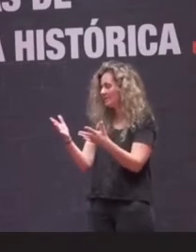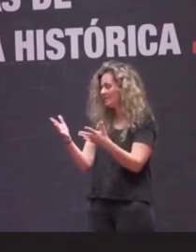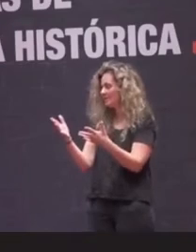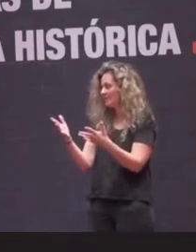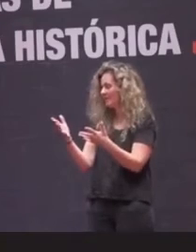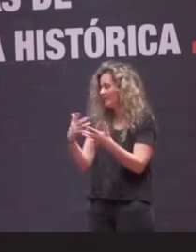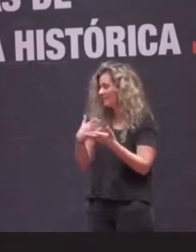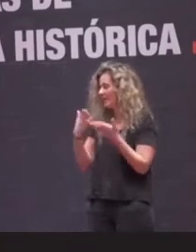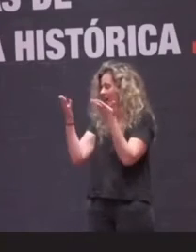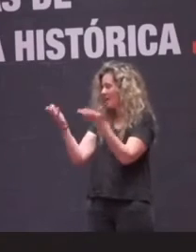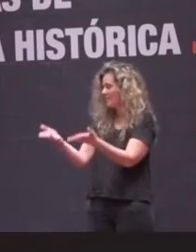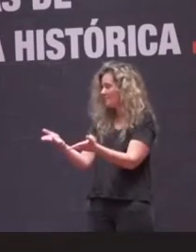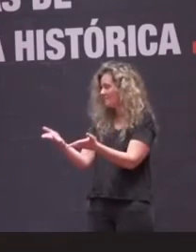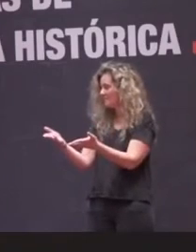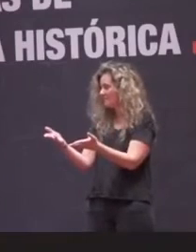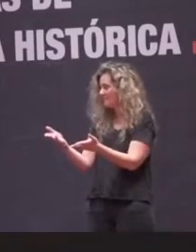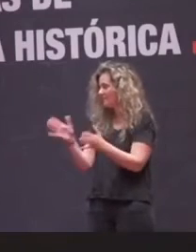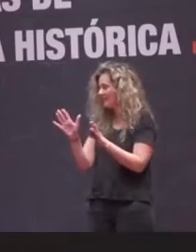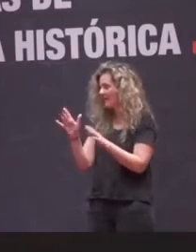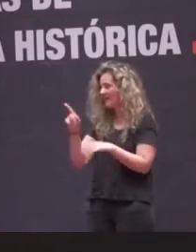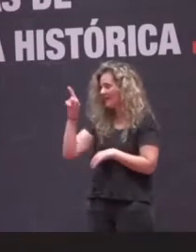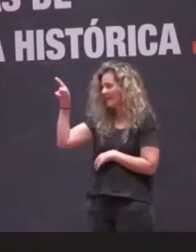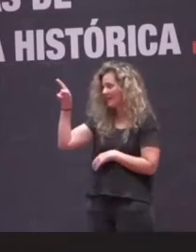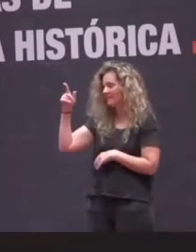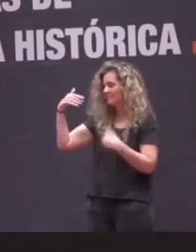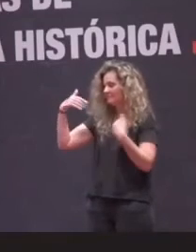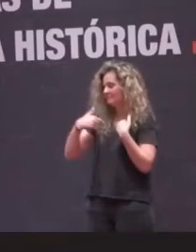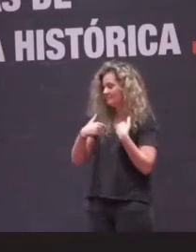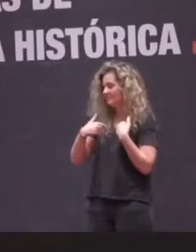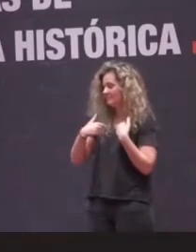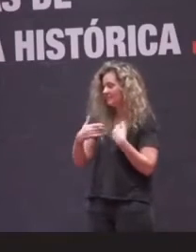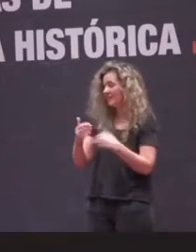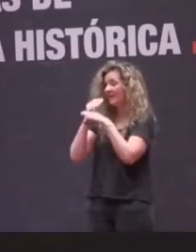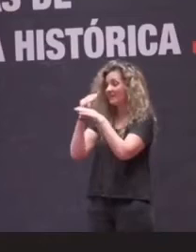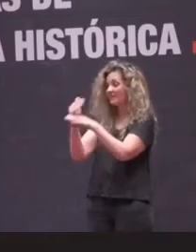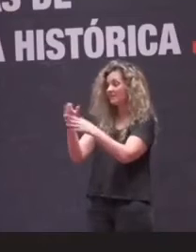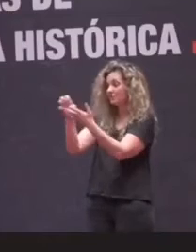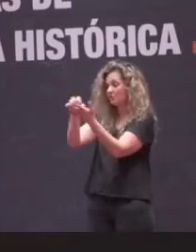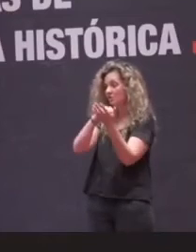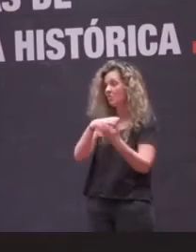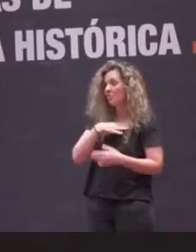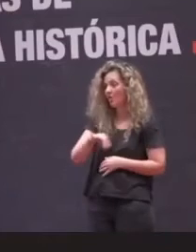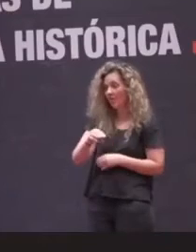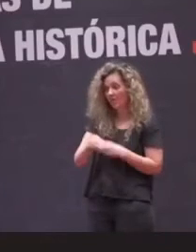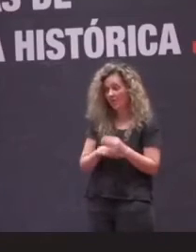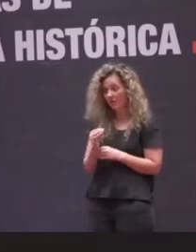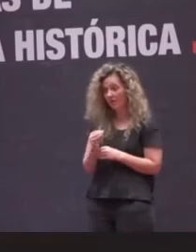e axudaríos. Pero é a eles a quen lle corresponde. As demais institucións poden facelo?